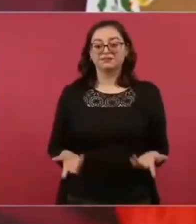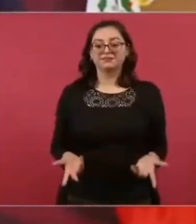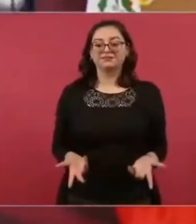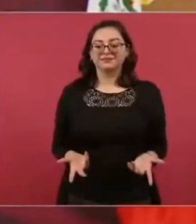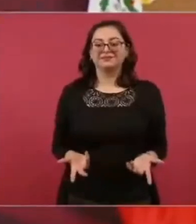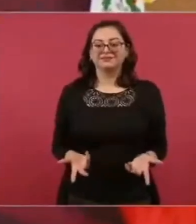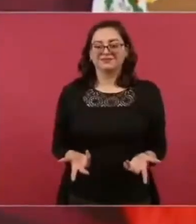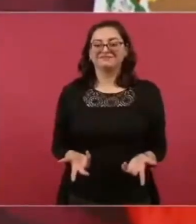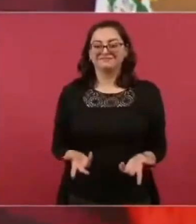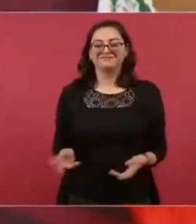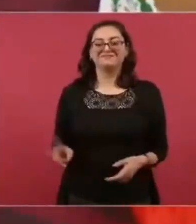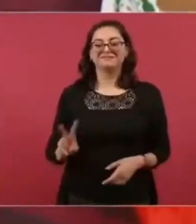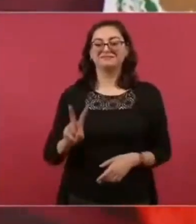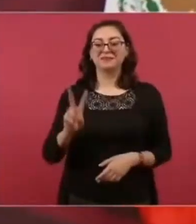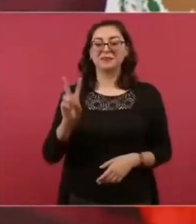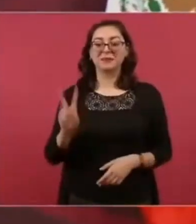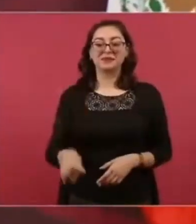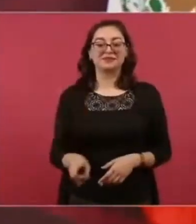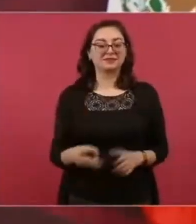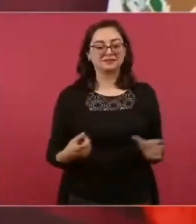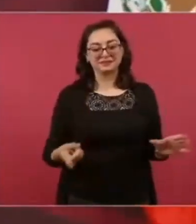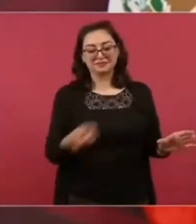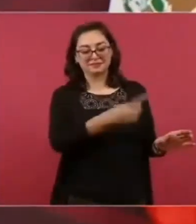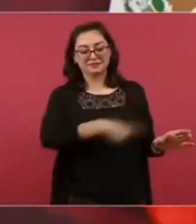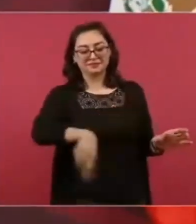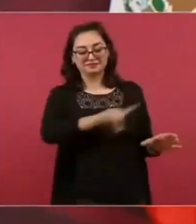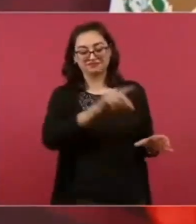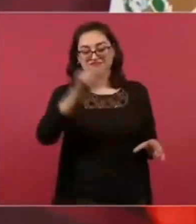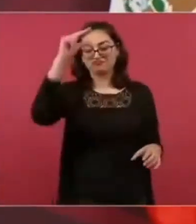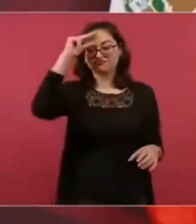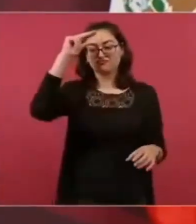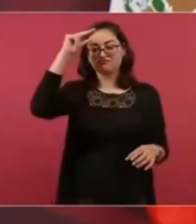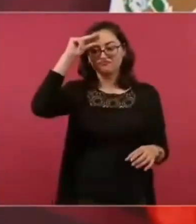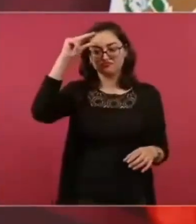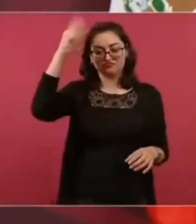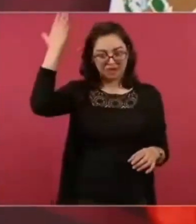Eran más inteligentes antes. Entonces, como se...